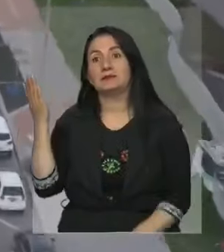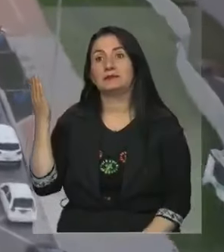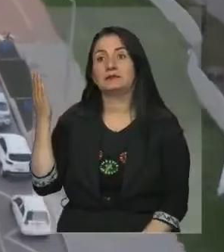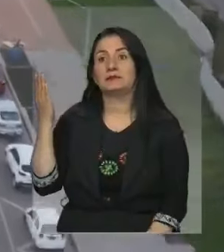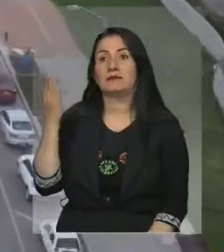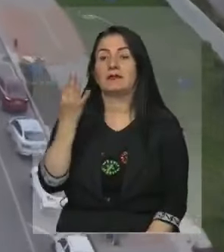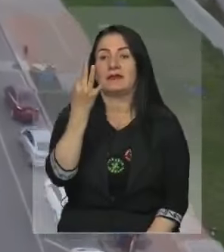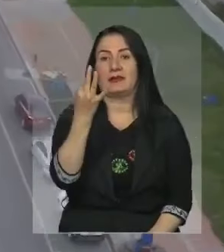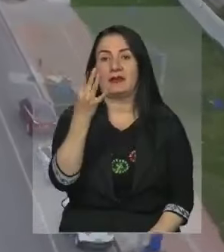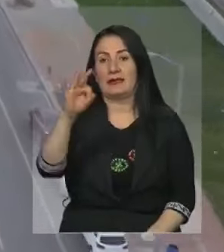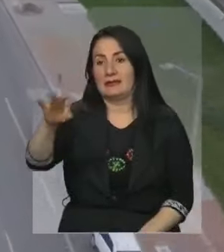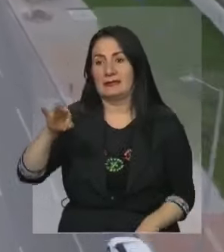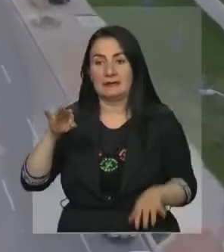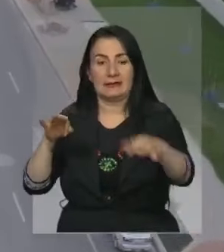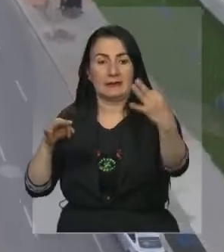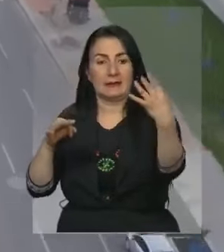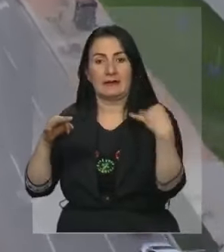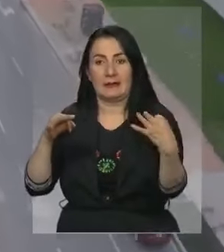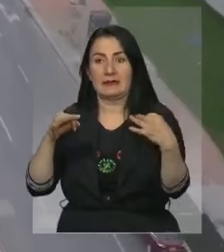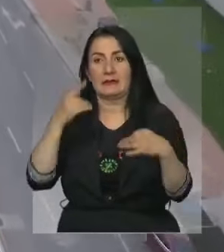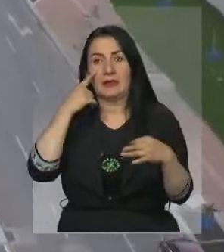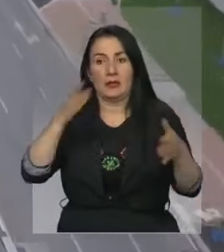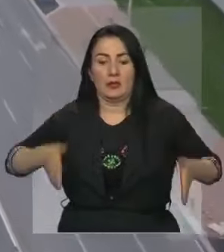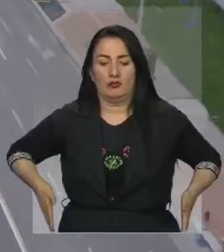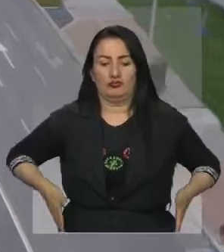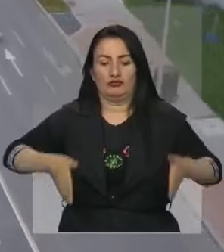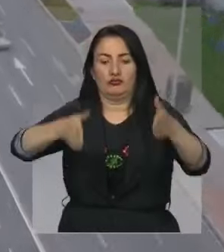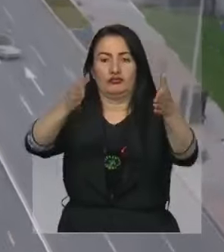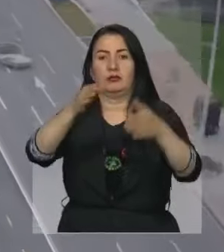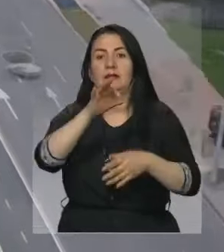de tres carriles, un espacio público total de